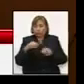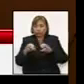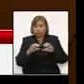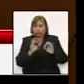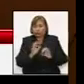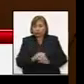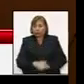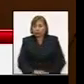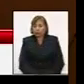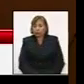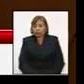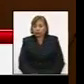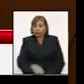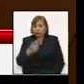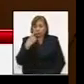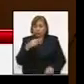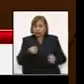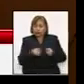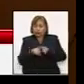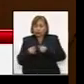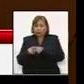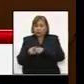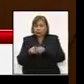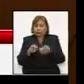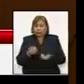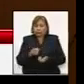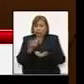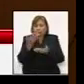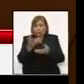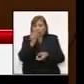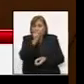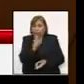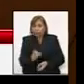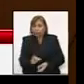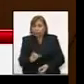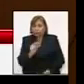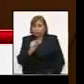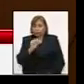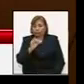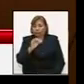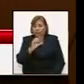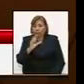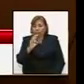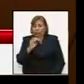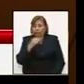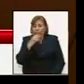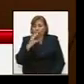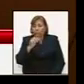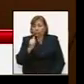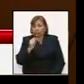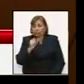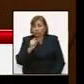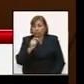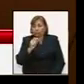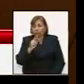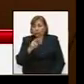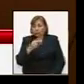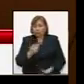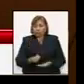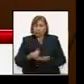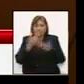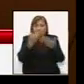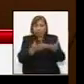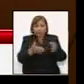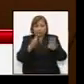eficaces para la misma, el cual es entregado de manera personal al comandante Guillermo Castro. Ok. Entonces está diciendo, le estoy entregando